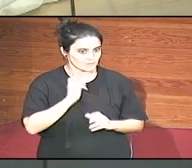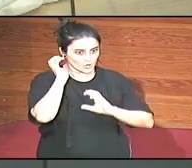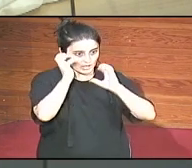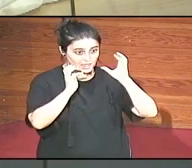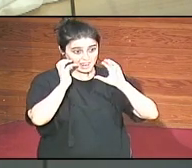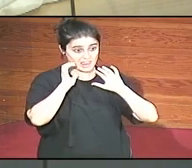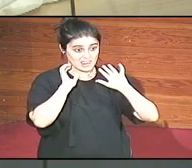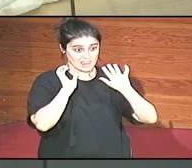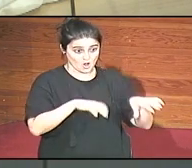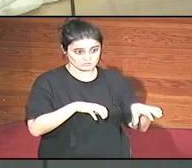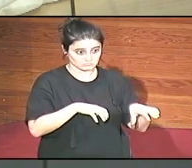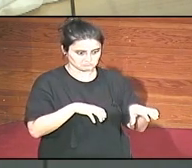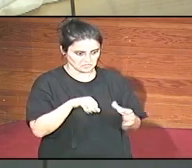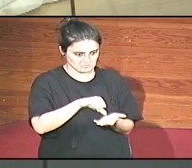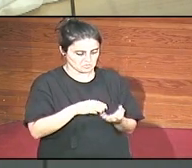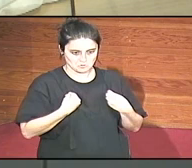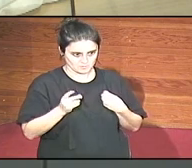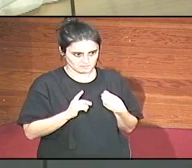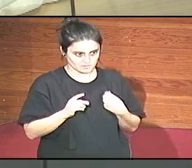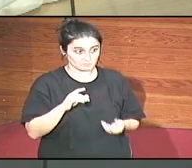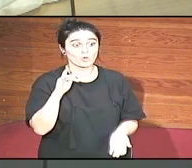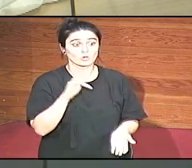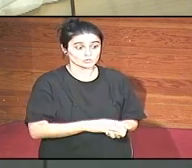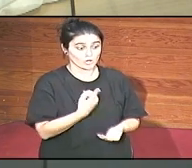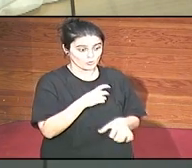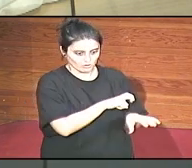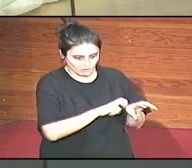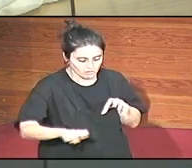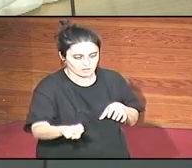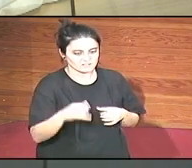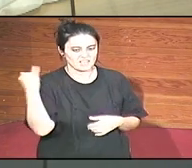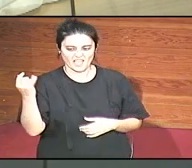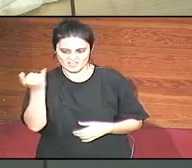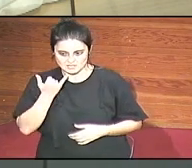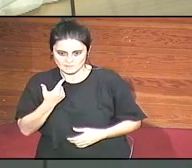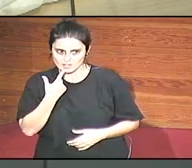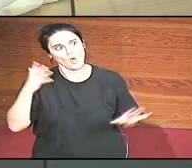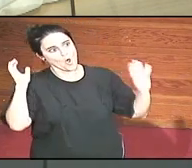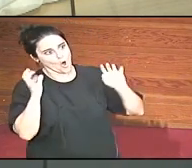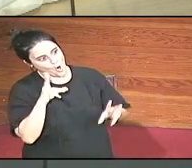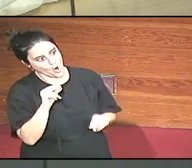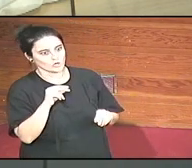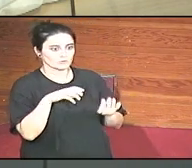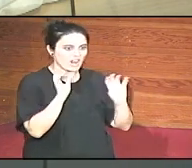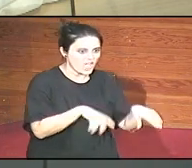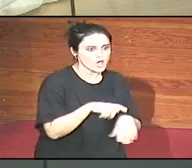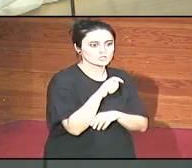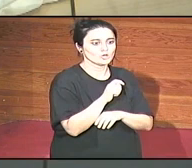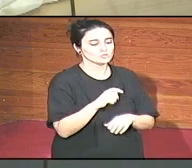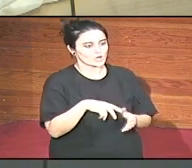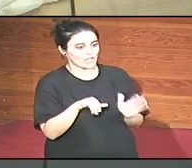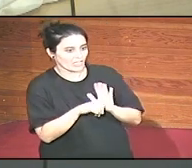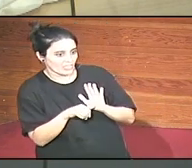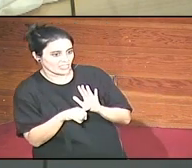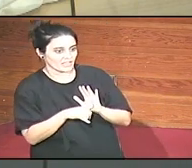ahora cada vez que se escapa uno mi jefe me echan a un teléfono que ha habido un león que se acercaba kenia hay a nairobi tar